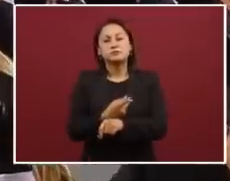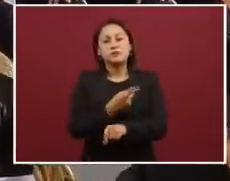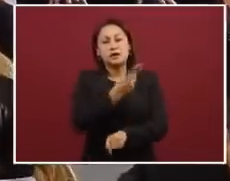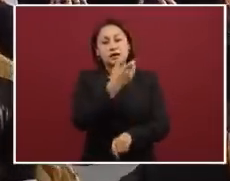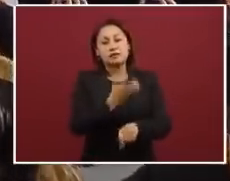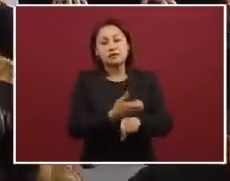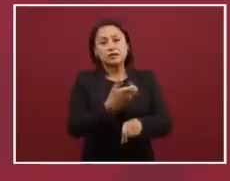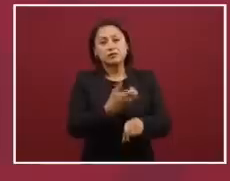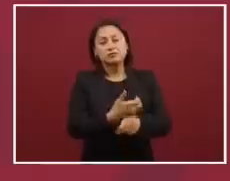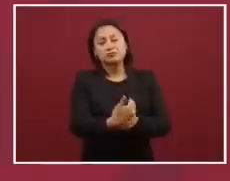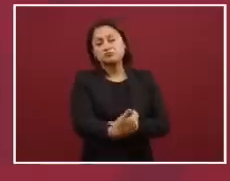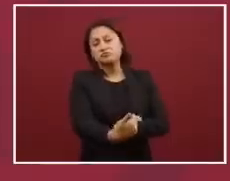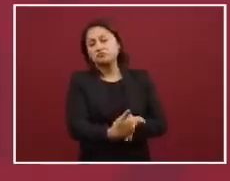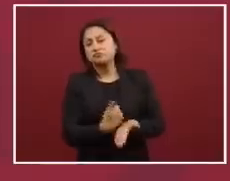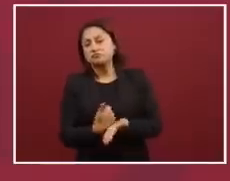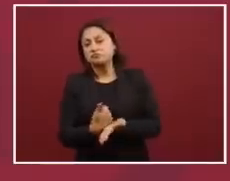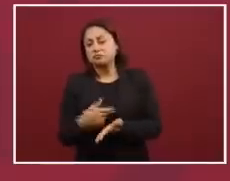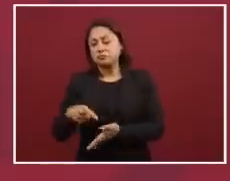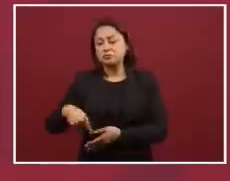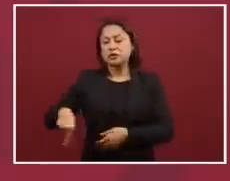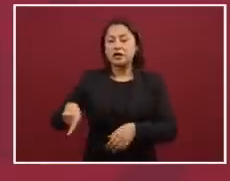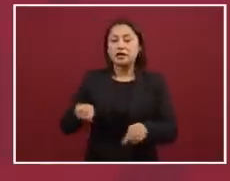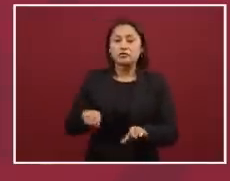unirse para defender al país,